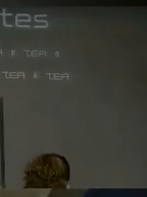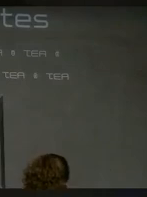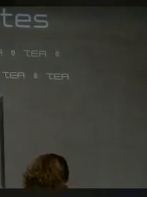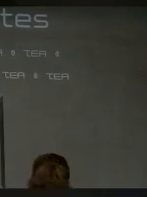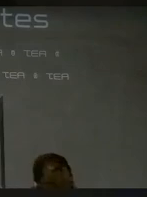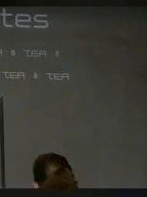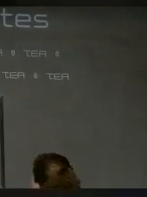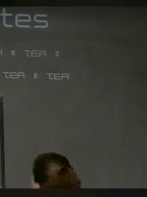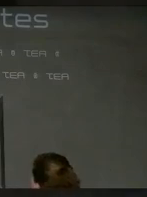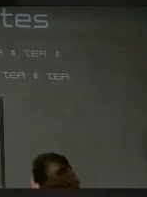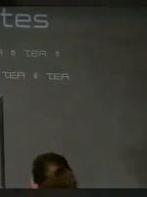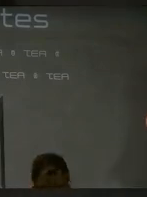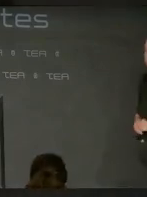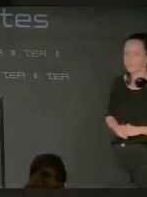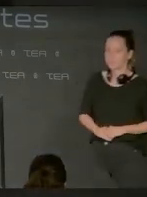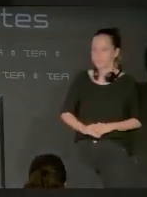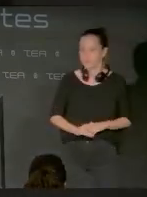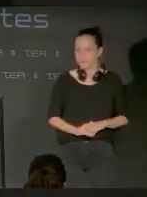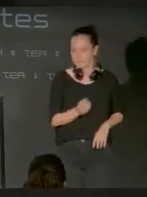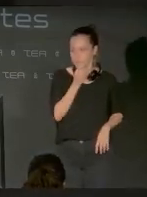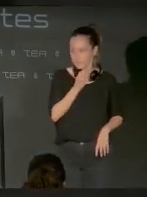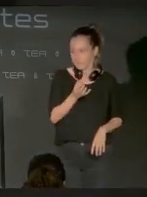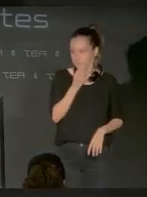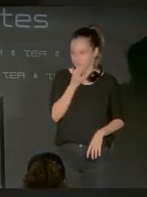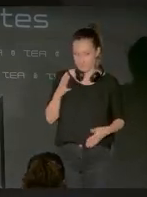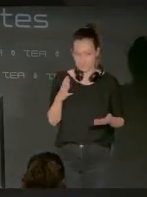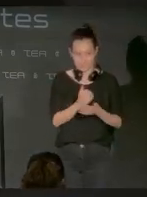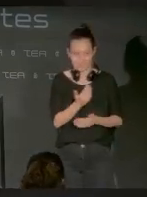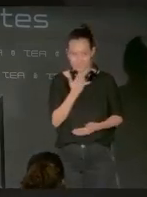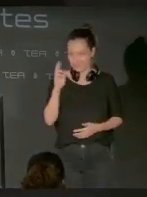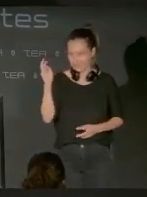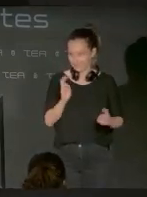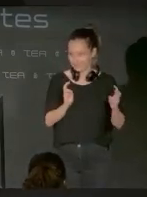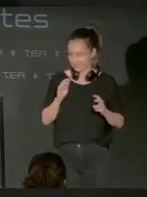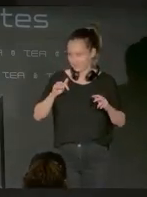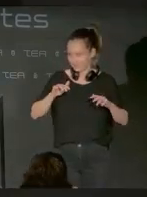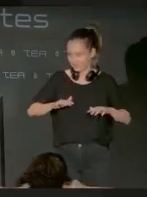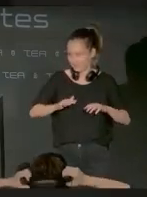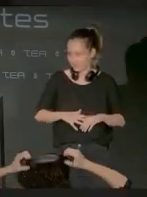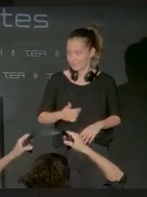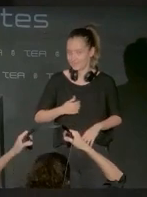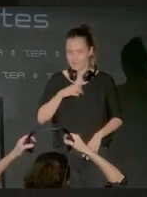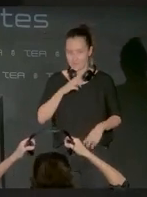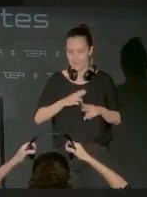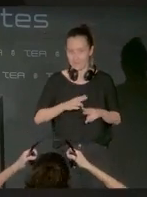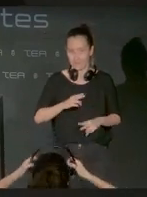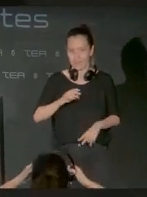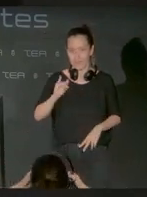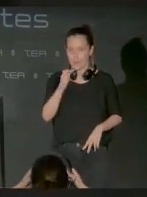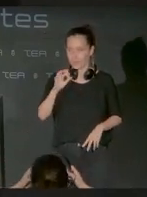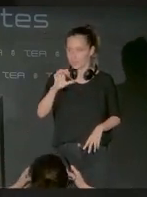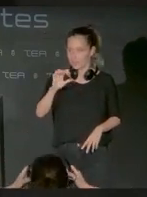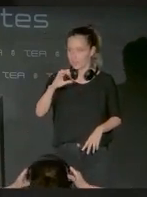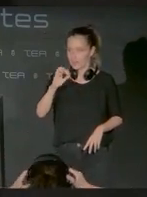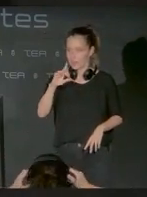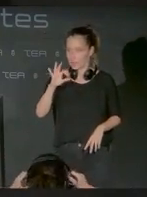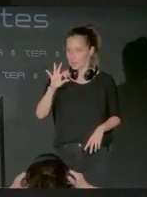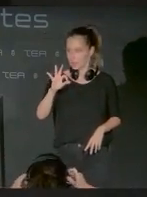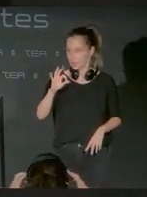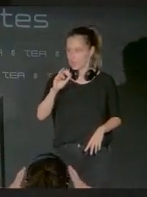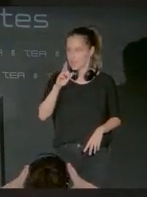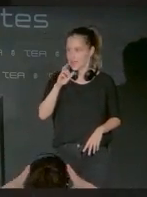Muy buenas tardes a todos Muchísimas gracias por estar aquí Soy José Carlos hacha el Recién con nombrado consejero